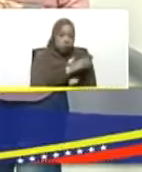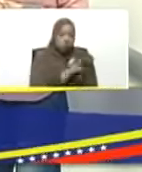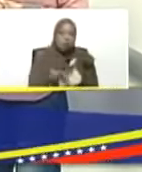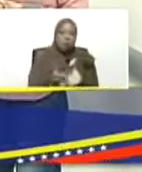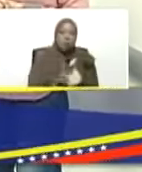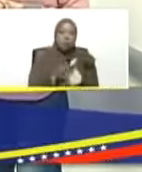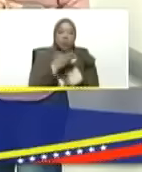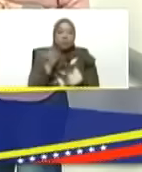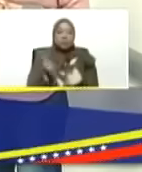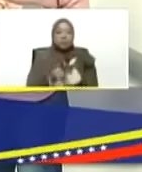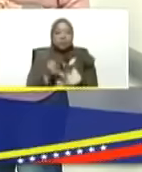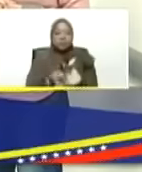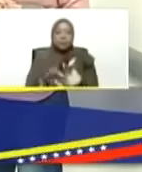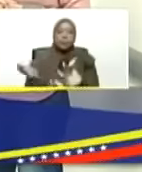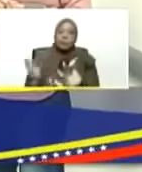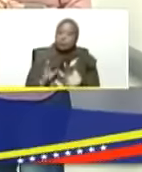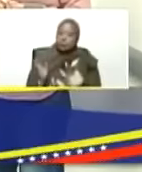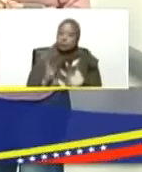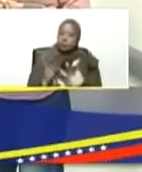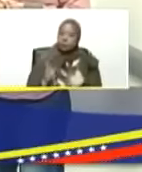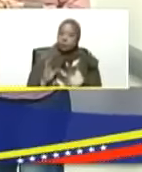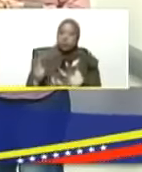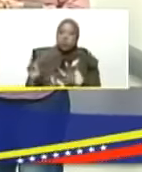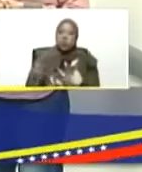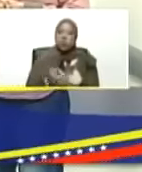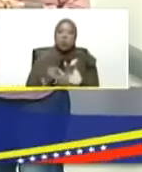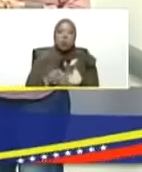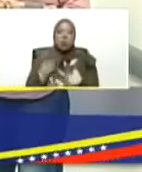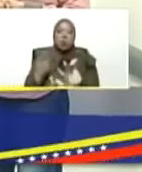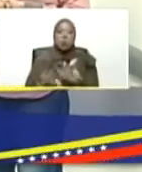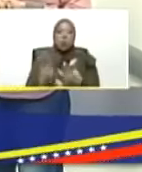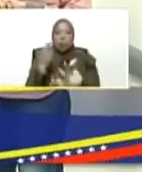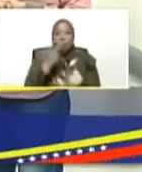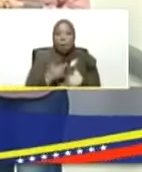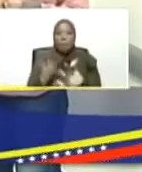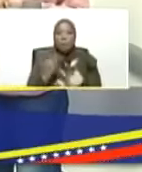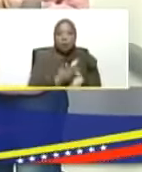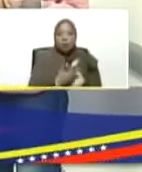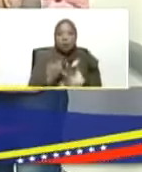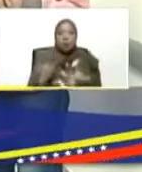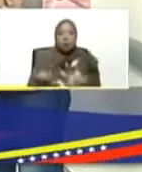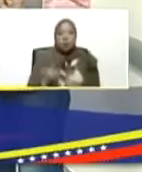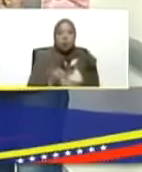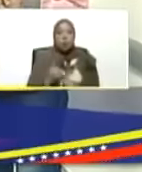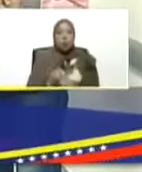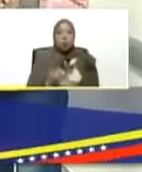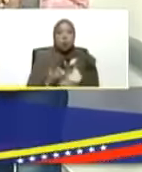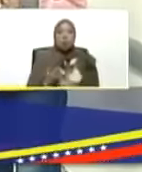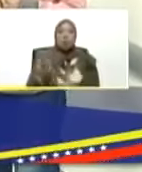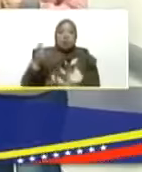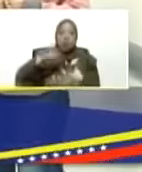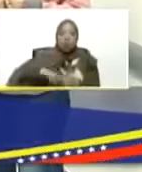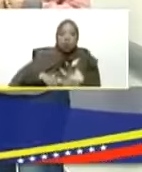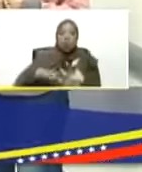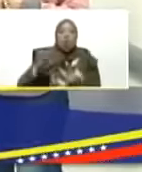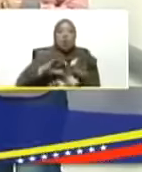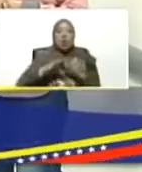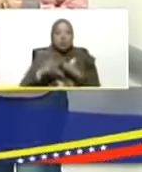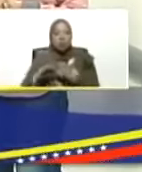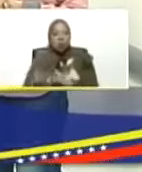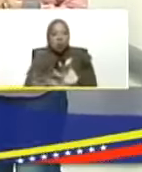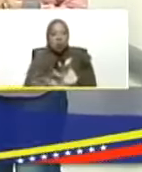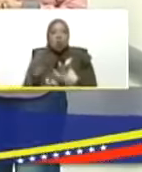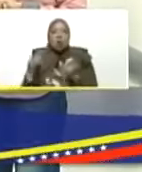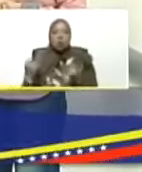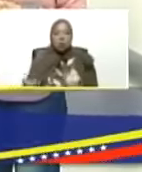Venezuela, mucho mejor que las clínicas de Caracas. Y ese nuevo concepto de hospitales relativamente manejables, enclavados en la comunidad, es